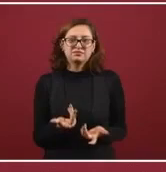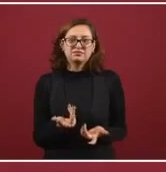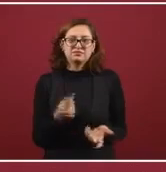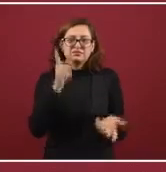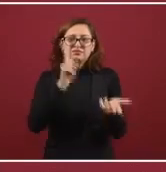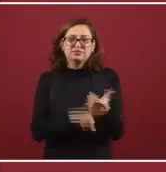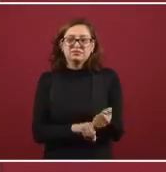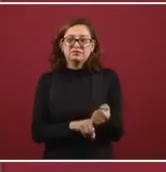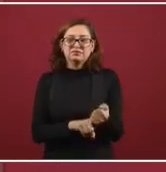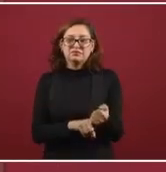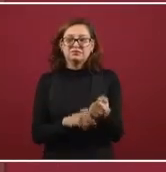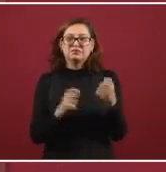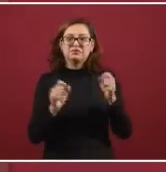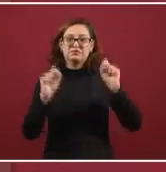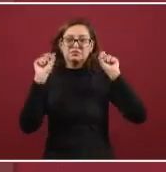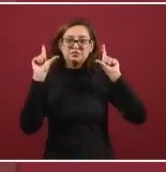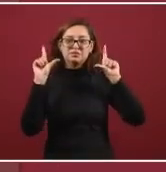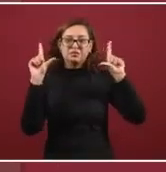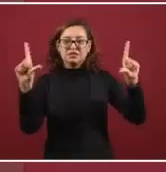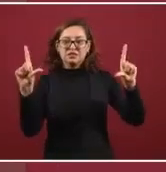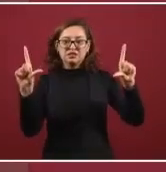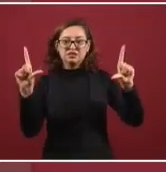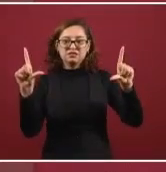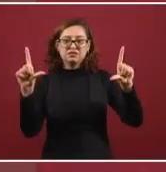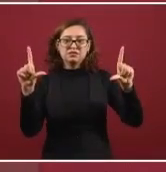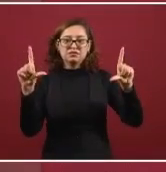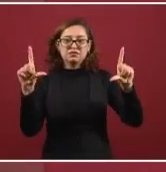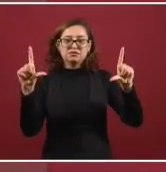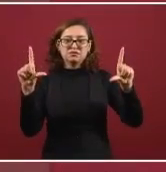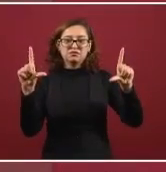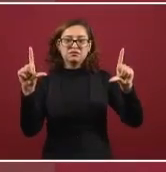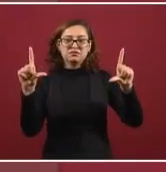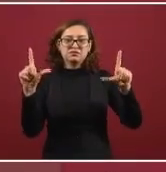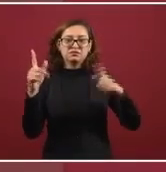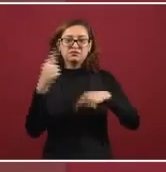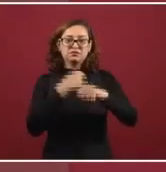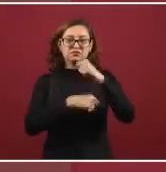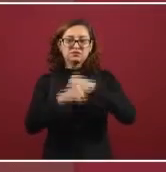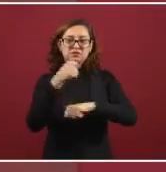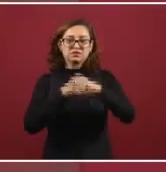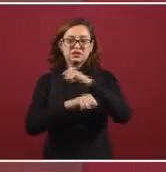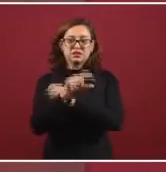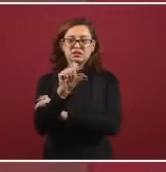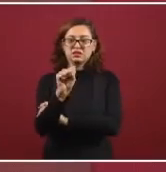con letreros de la tienda Soriana.